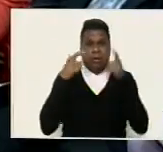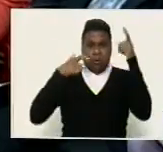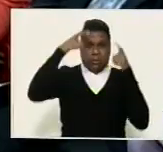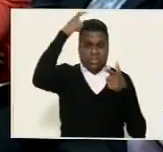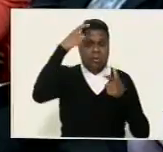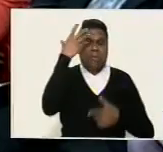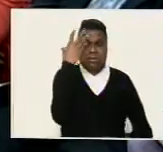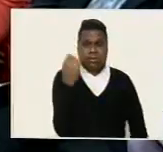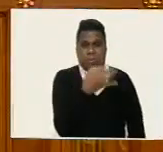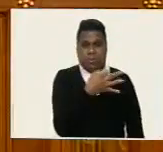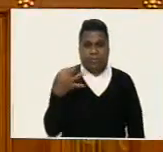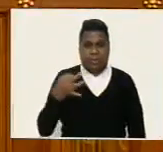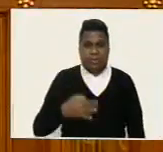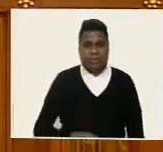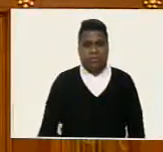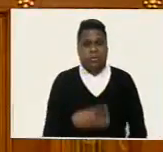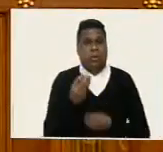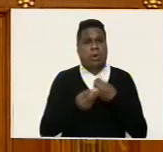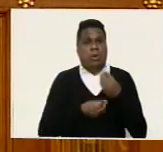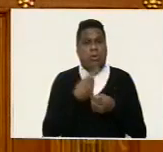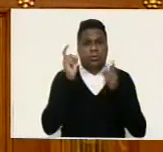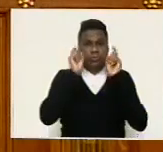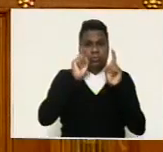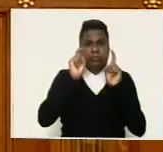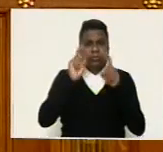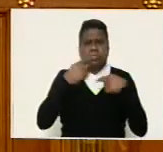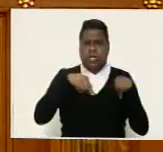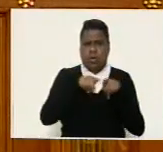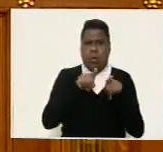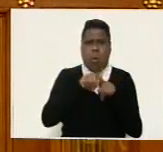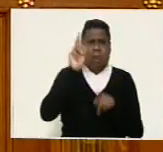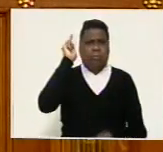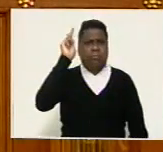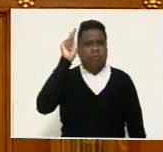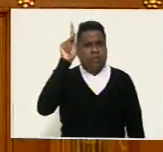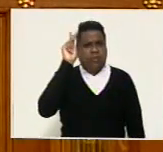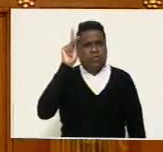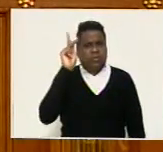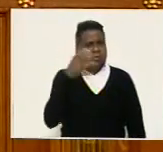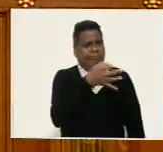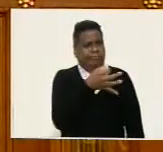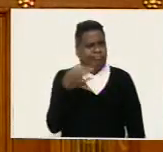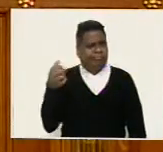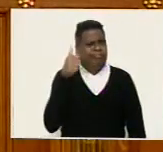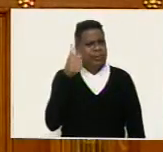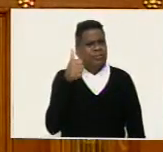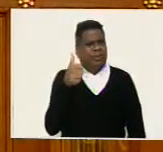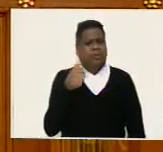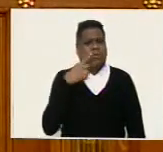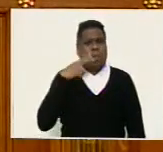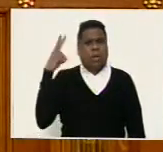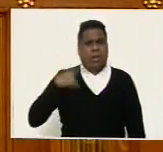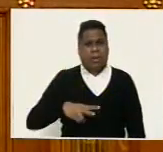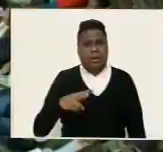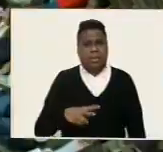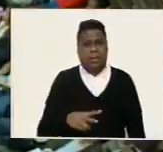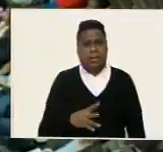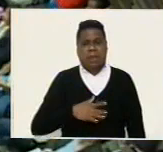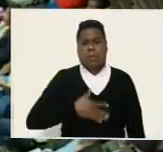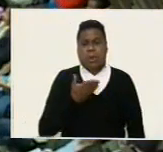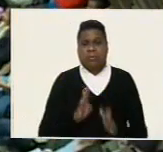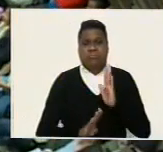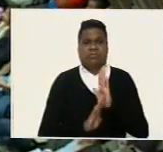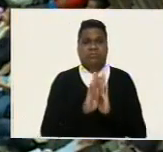convirtió en ese pedagogo permanente de la historia insurgente por la verdad para poder